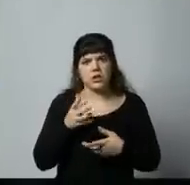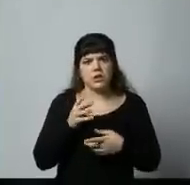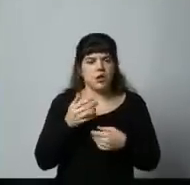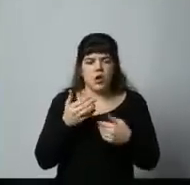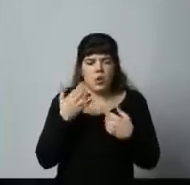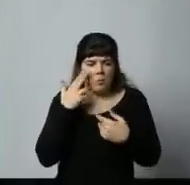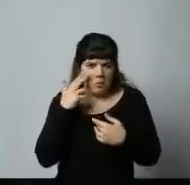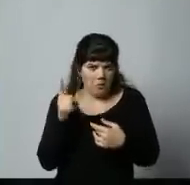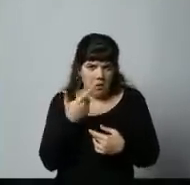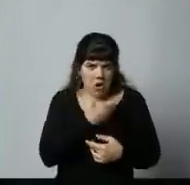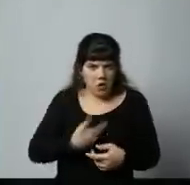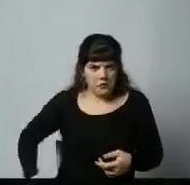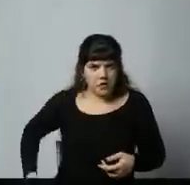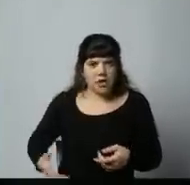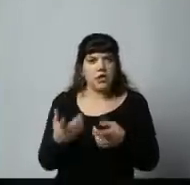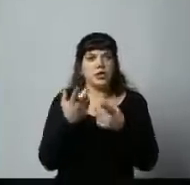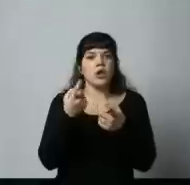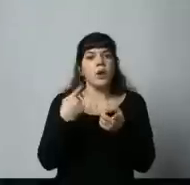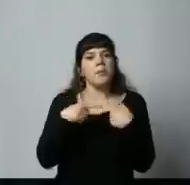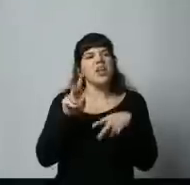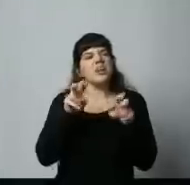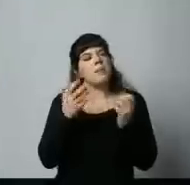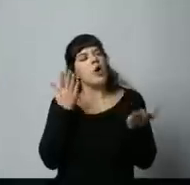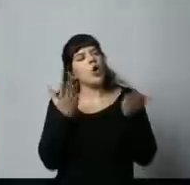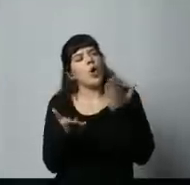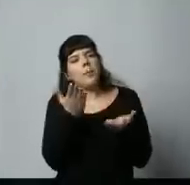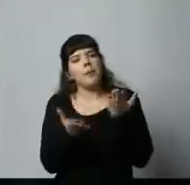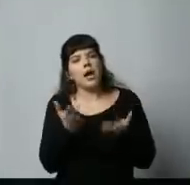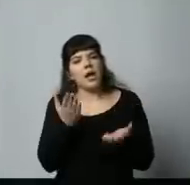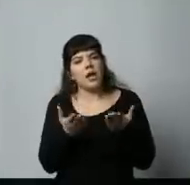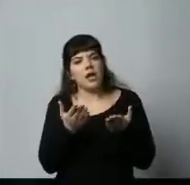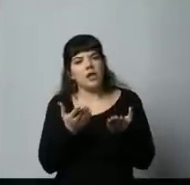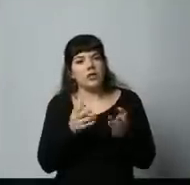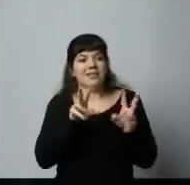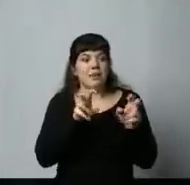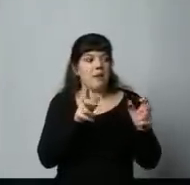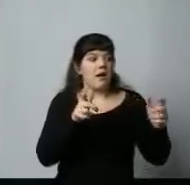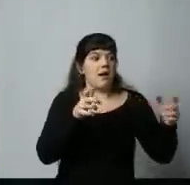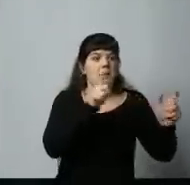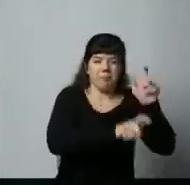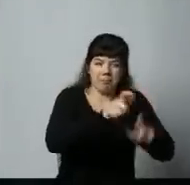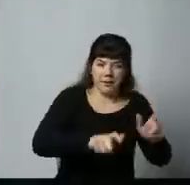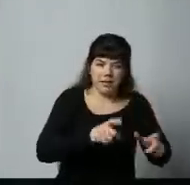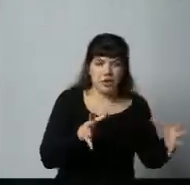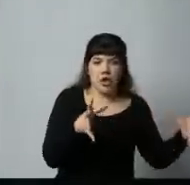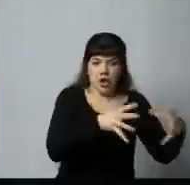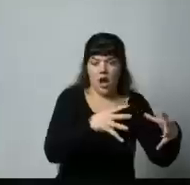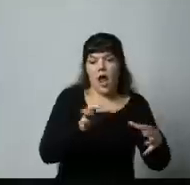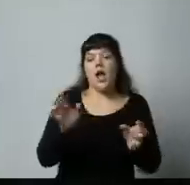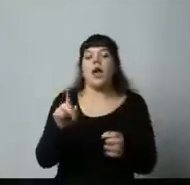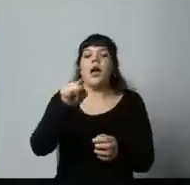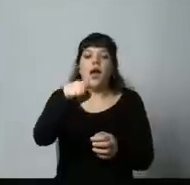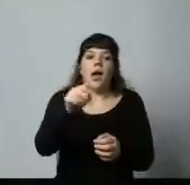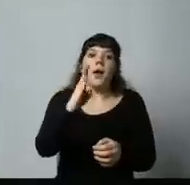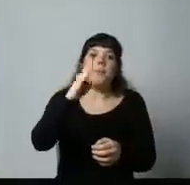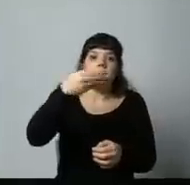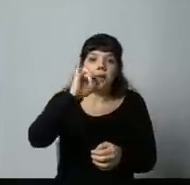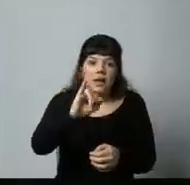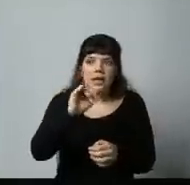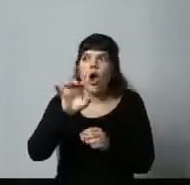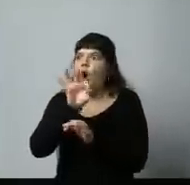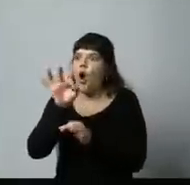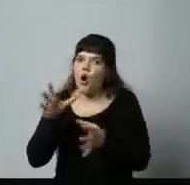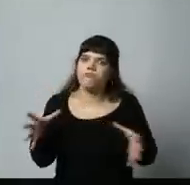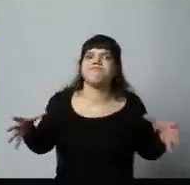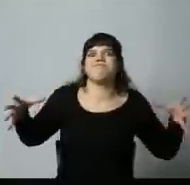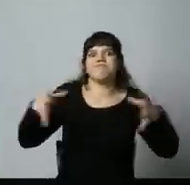problema y en términos comparativos a el tamaño de la población al pbi a la economía de su conjunto